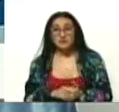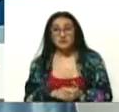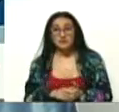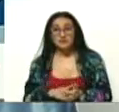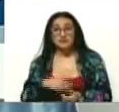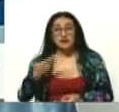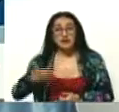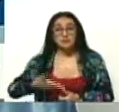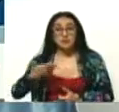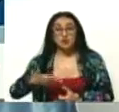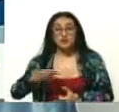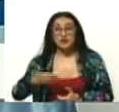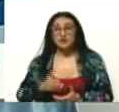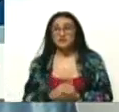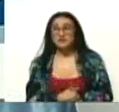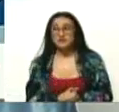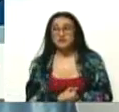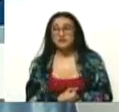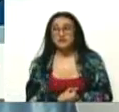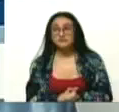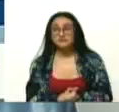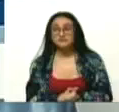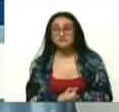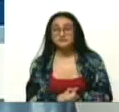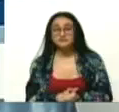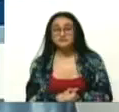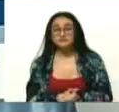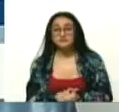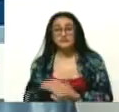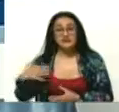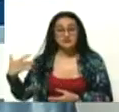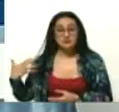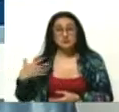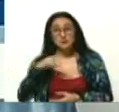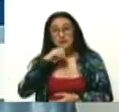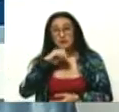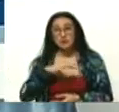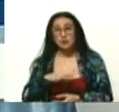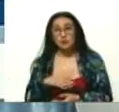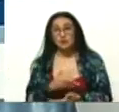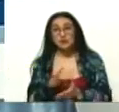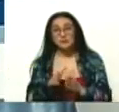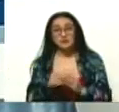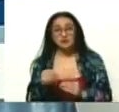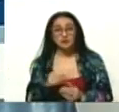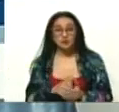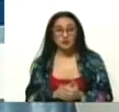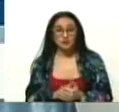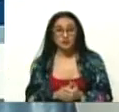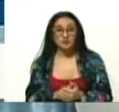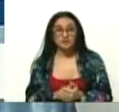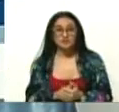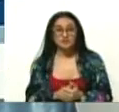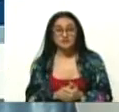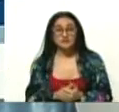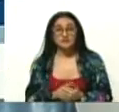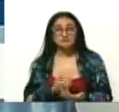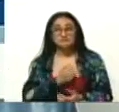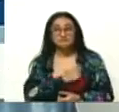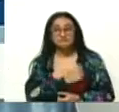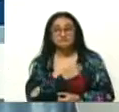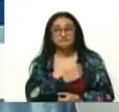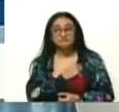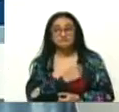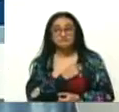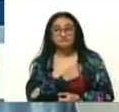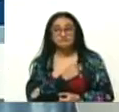célebre, de gran trascendencia para todos nosotros, bueno, lamentablemente hemos tenido